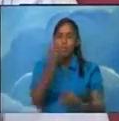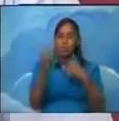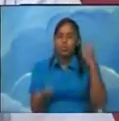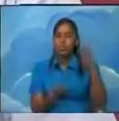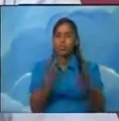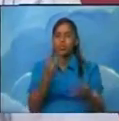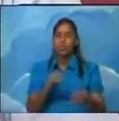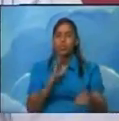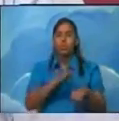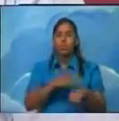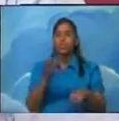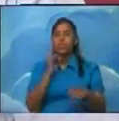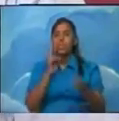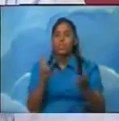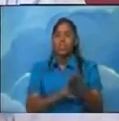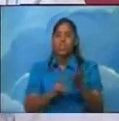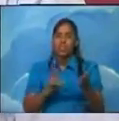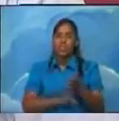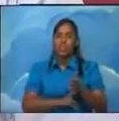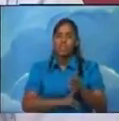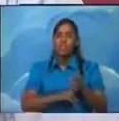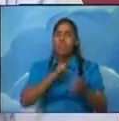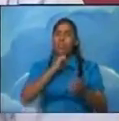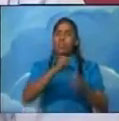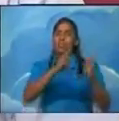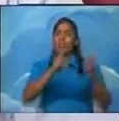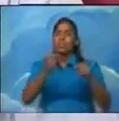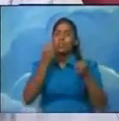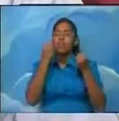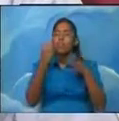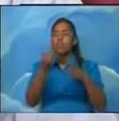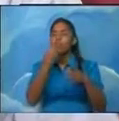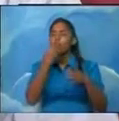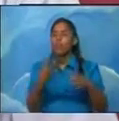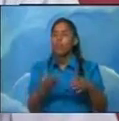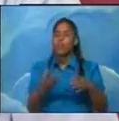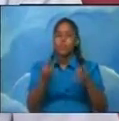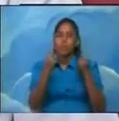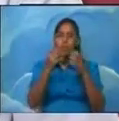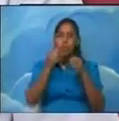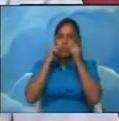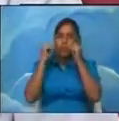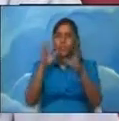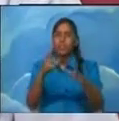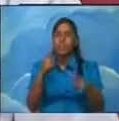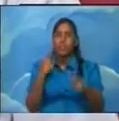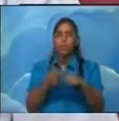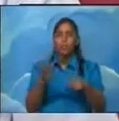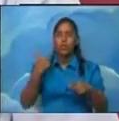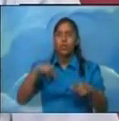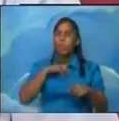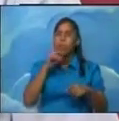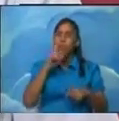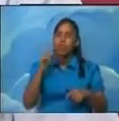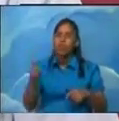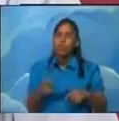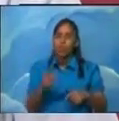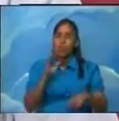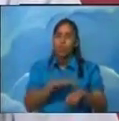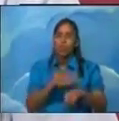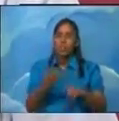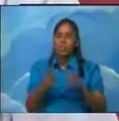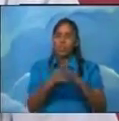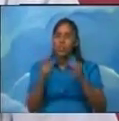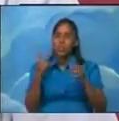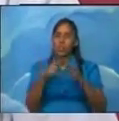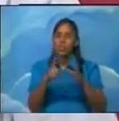gran producción, porque de verdad es una Amén. Tierra muy buena y una tierra muy bendecida. Pero nos preguntamos por qué todas estas